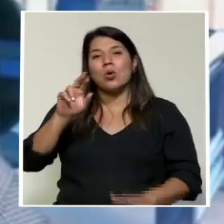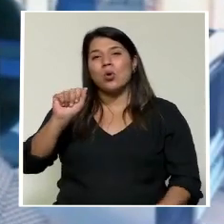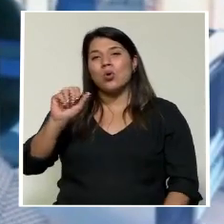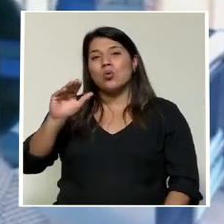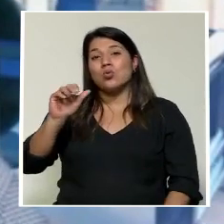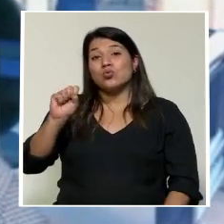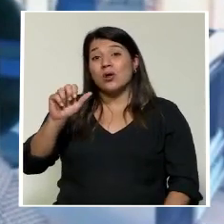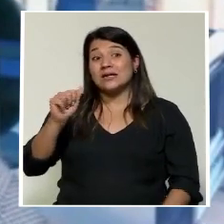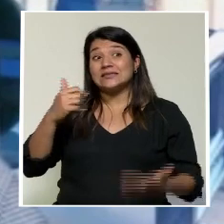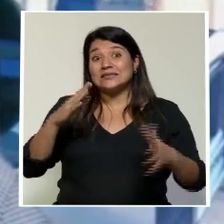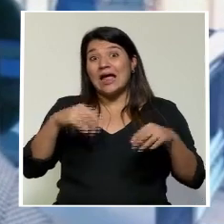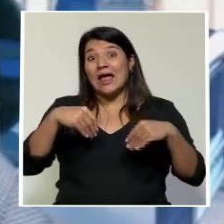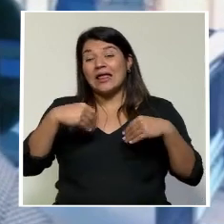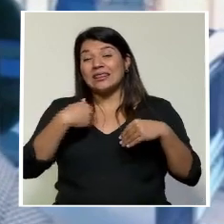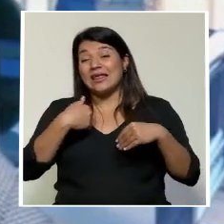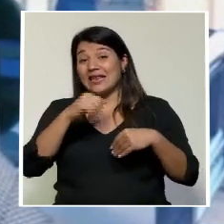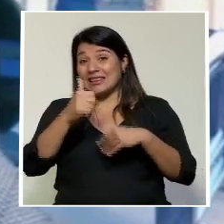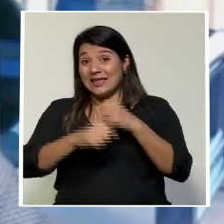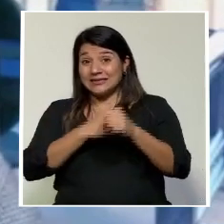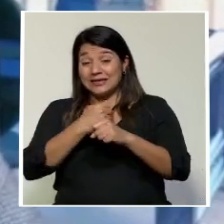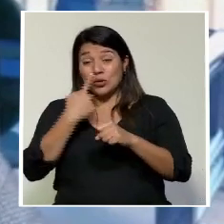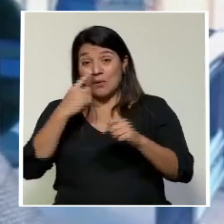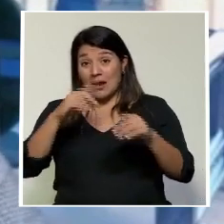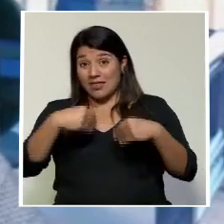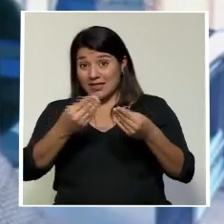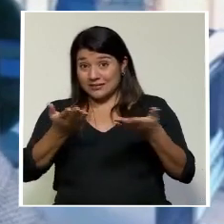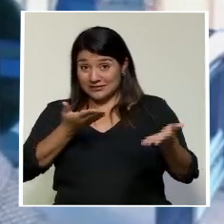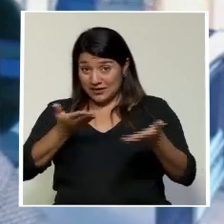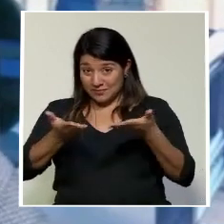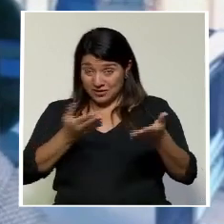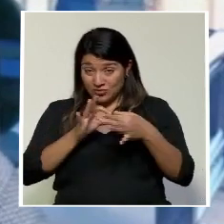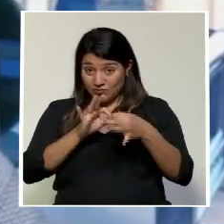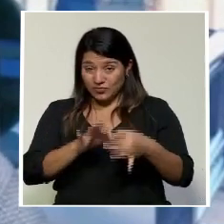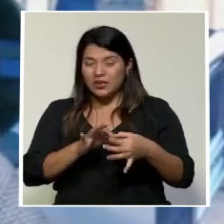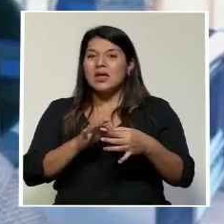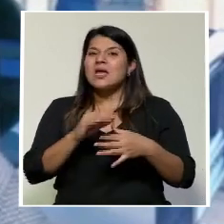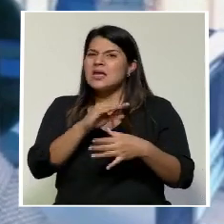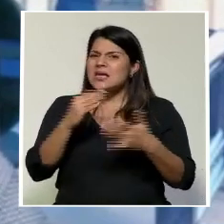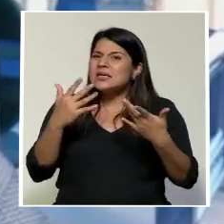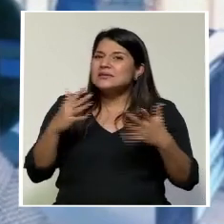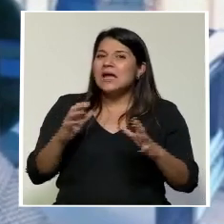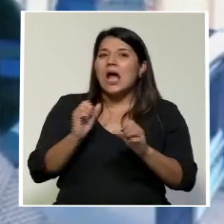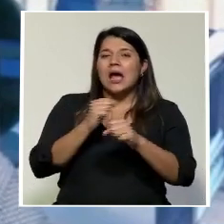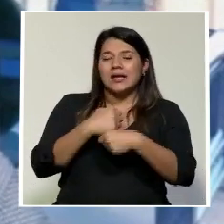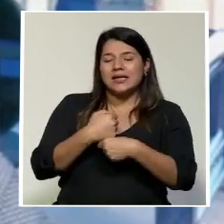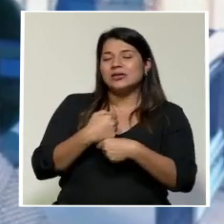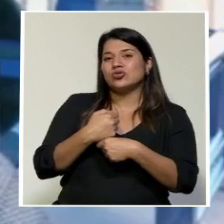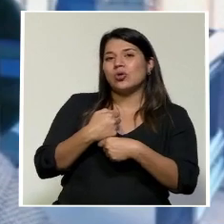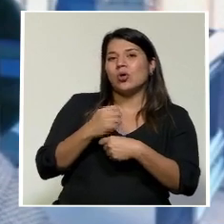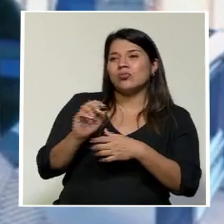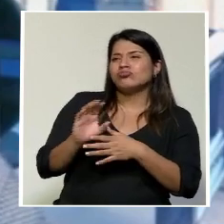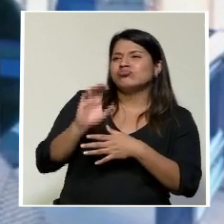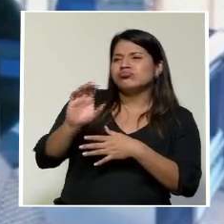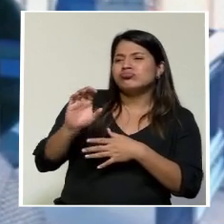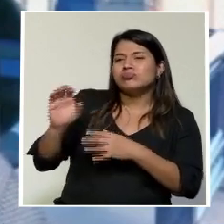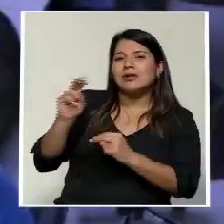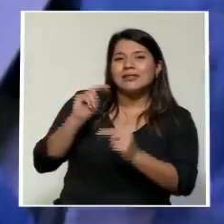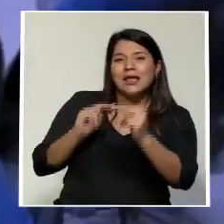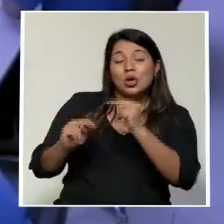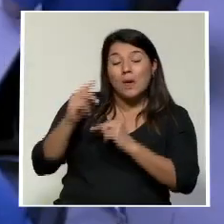brindar servicios en nube y ha realizado este tipo de inversiones pensando precisamente en diferentes verticales de